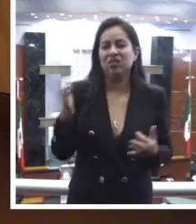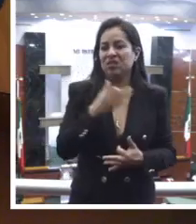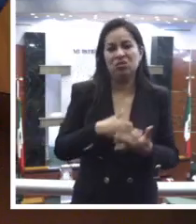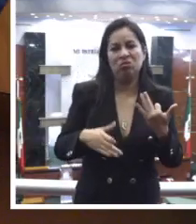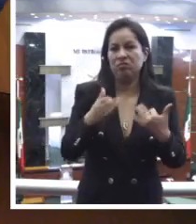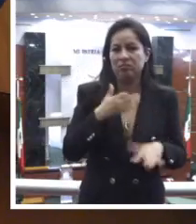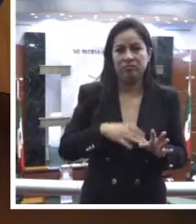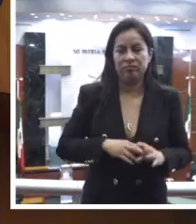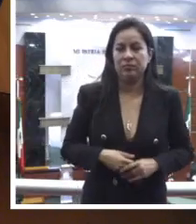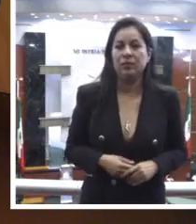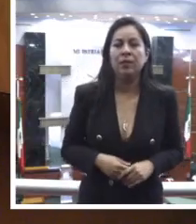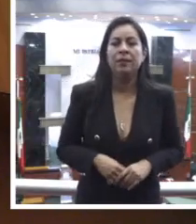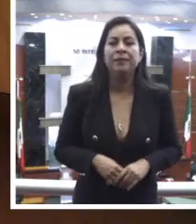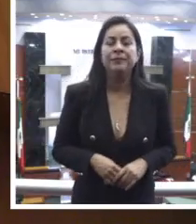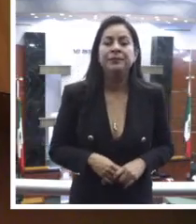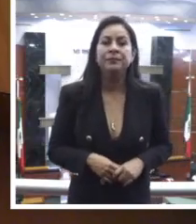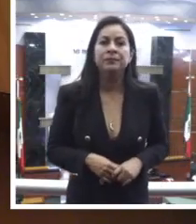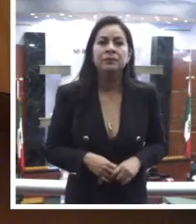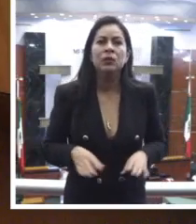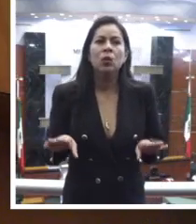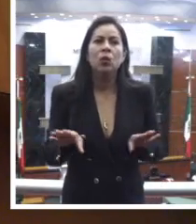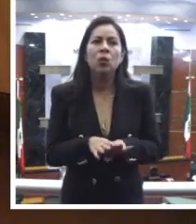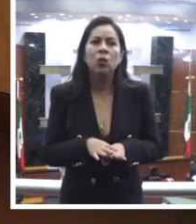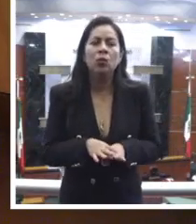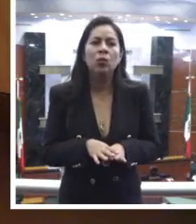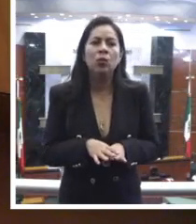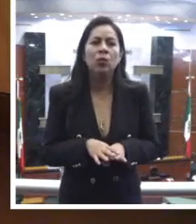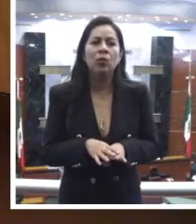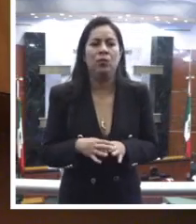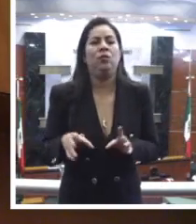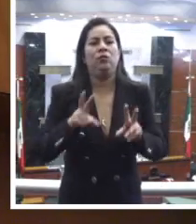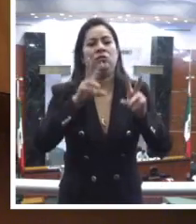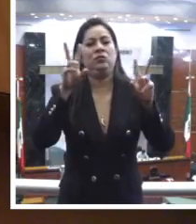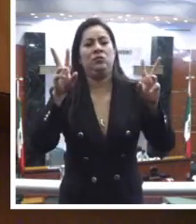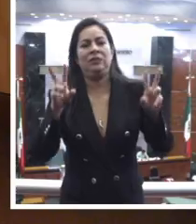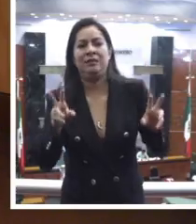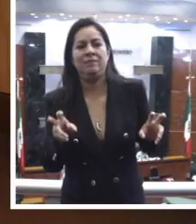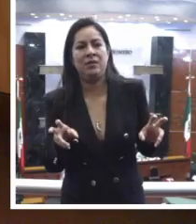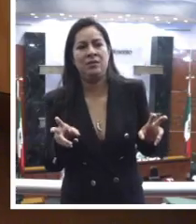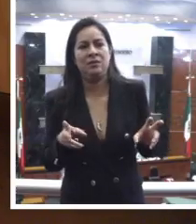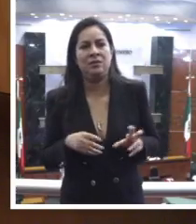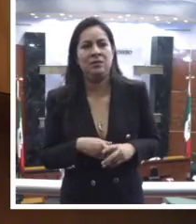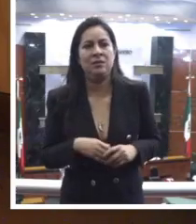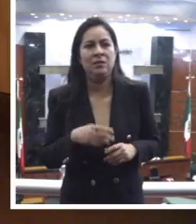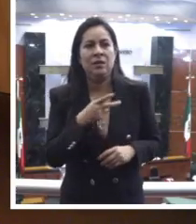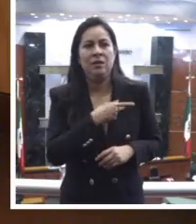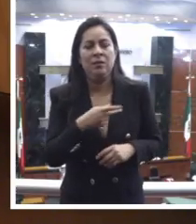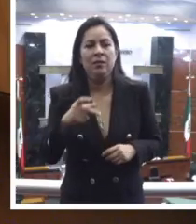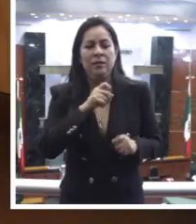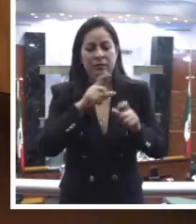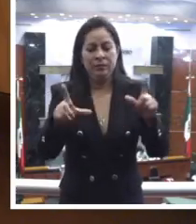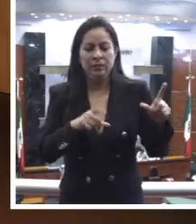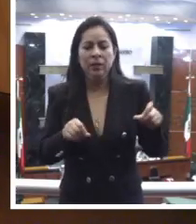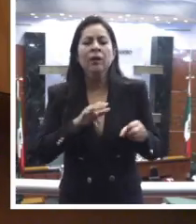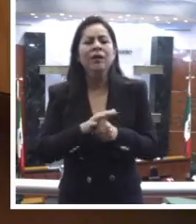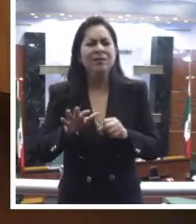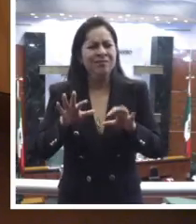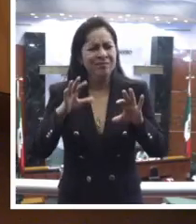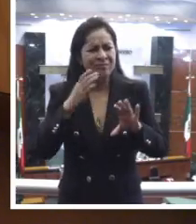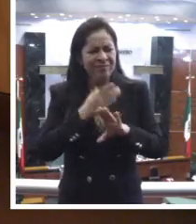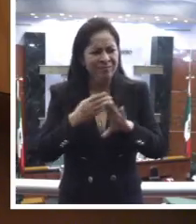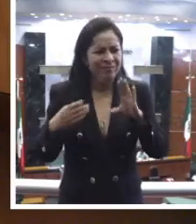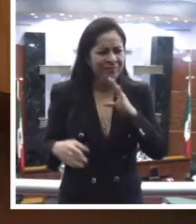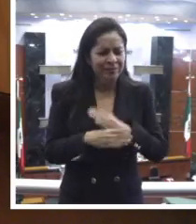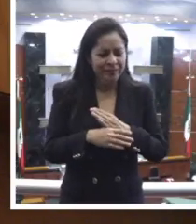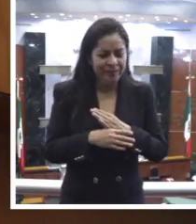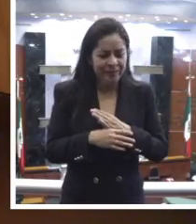absolutos. ¿Cómo poder interpretar los temas de la pobreza en México? ¿Cuáles son las causas?